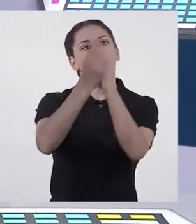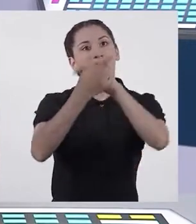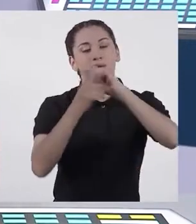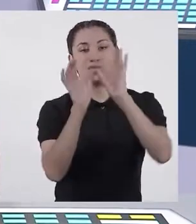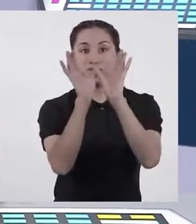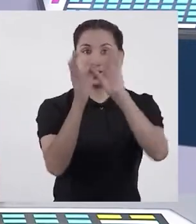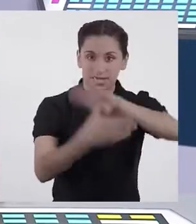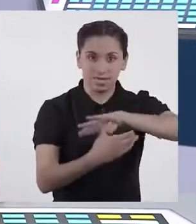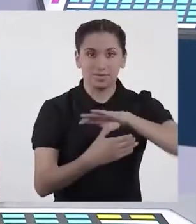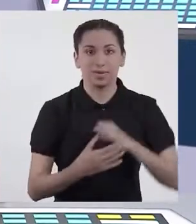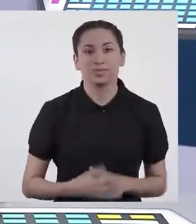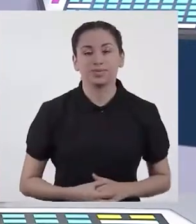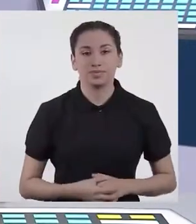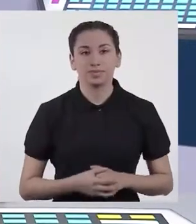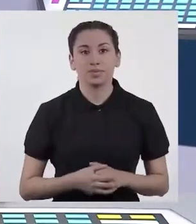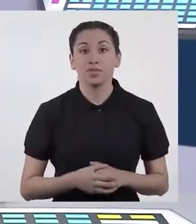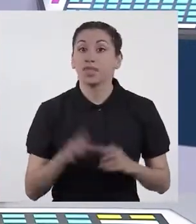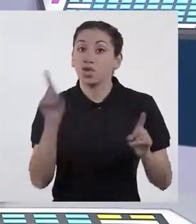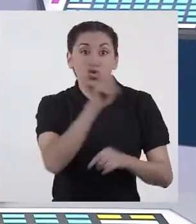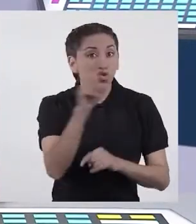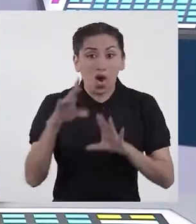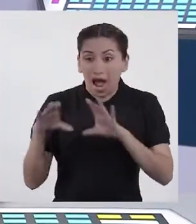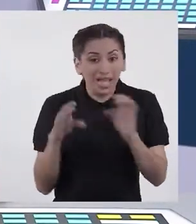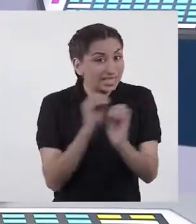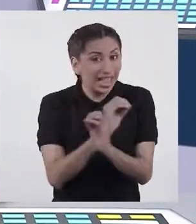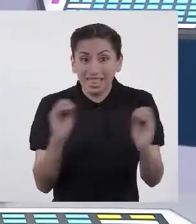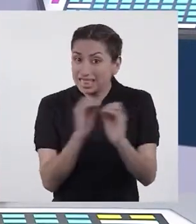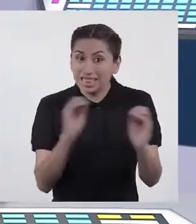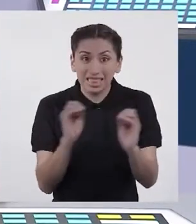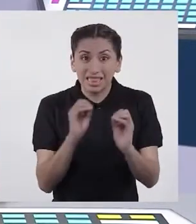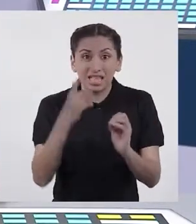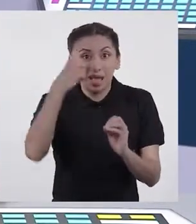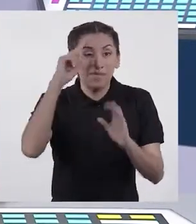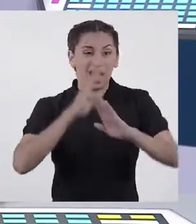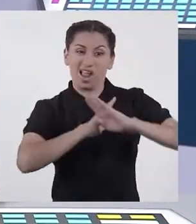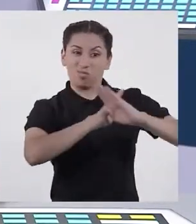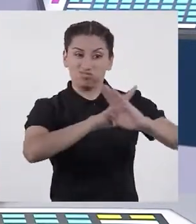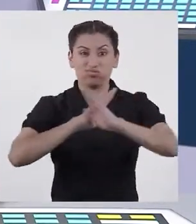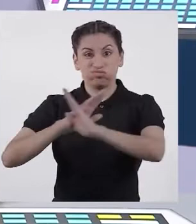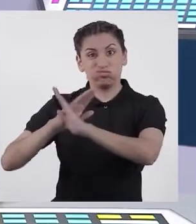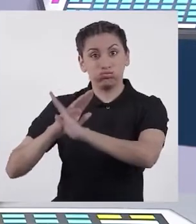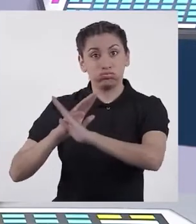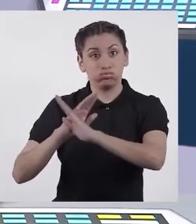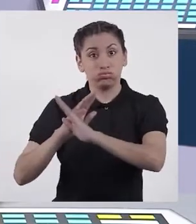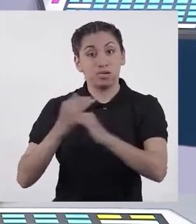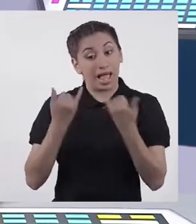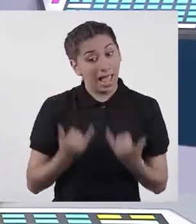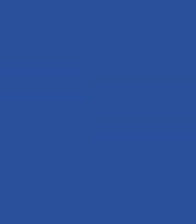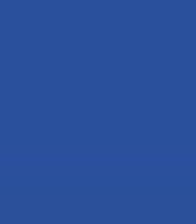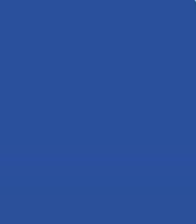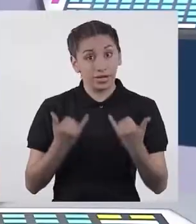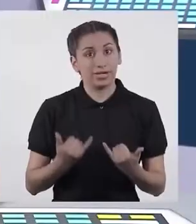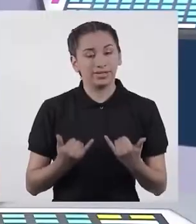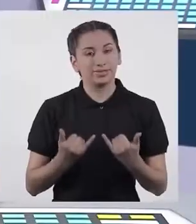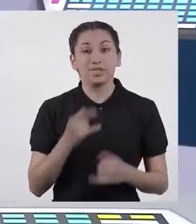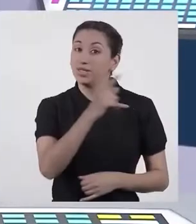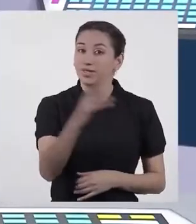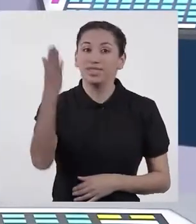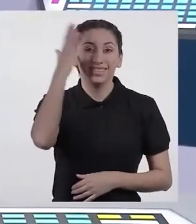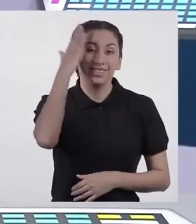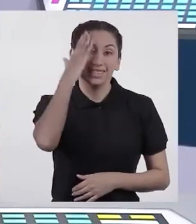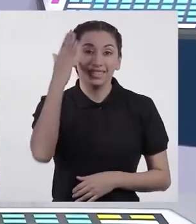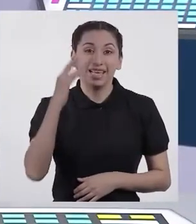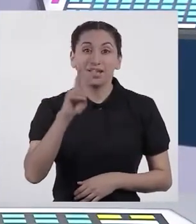cambio climático. Si no actuamos para prevenir sus efectos desde ahora.